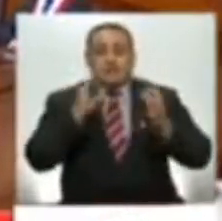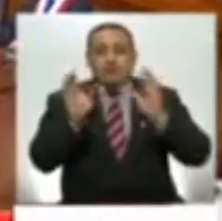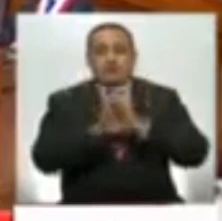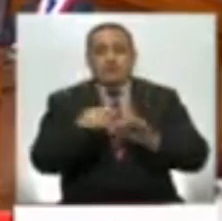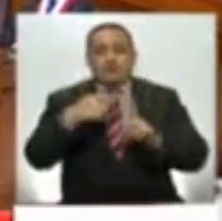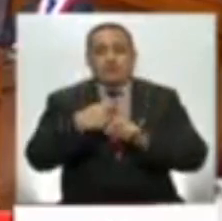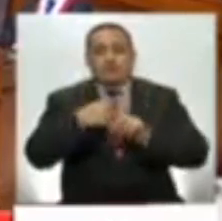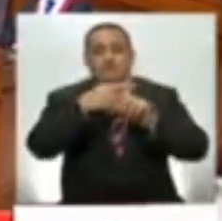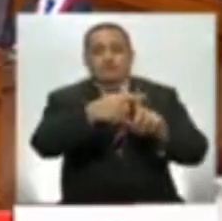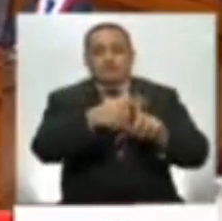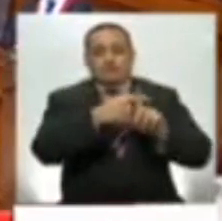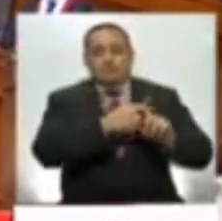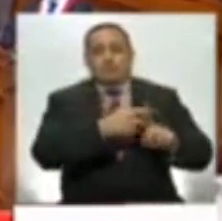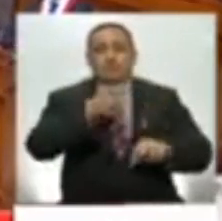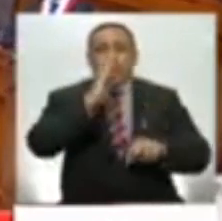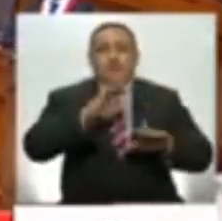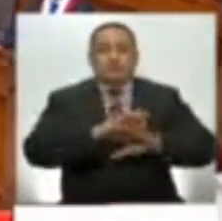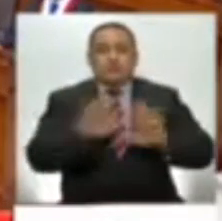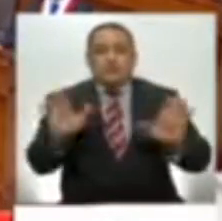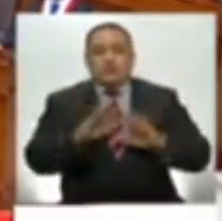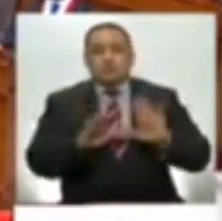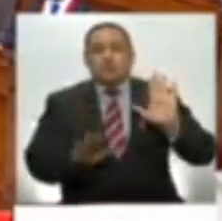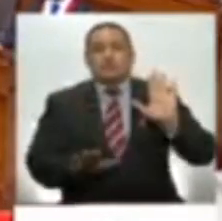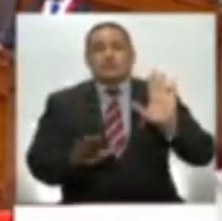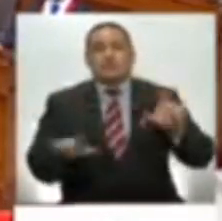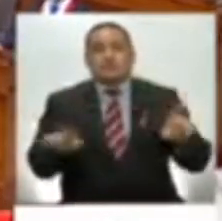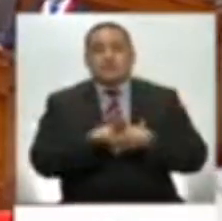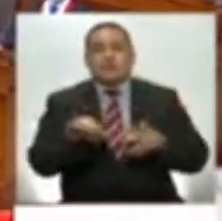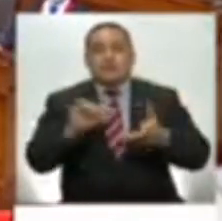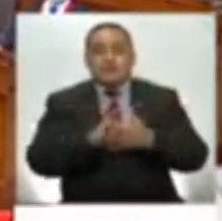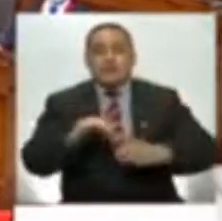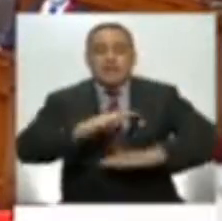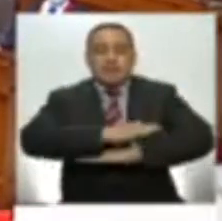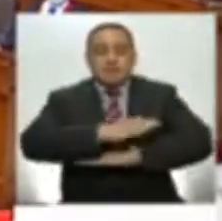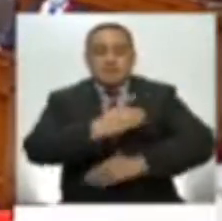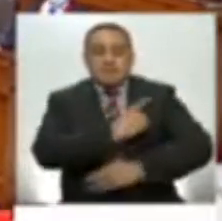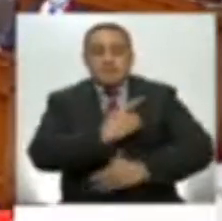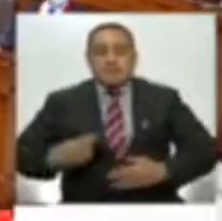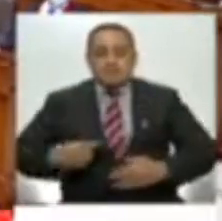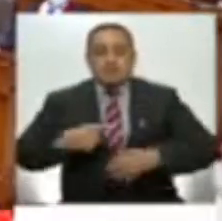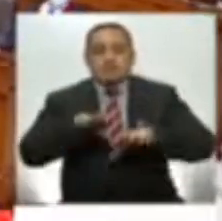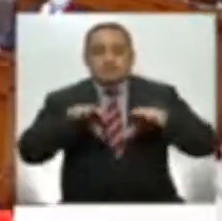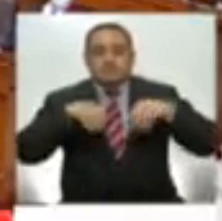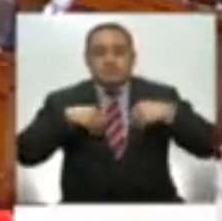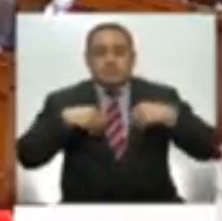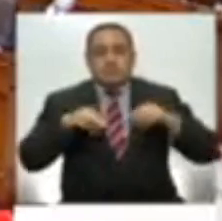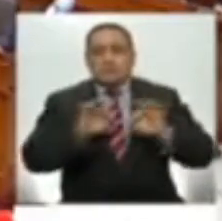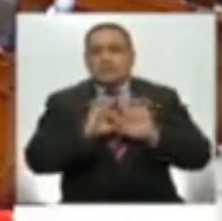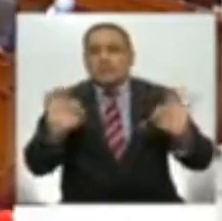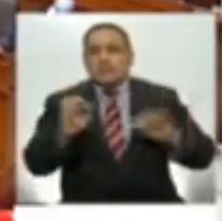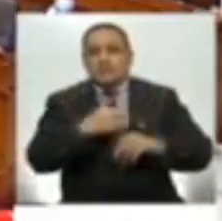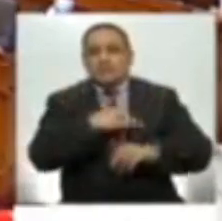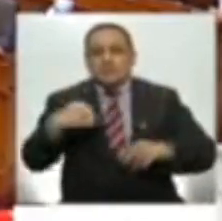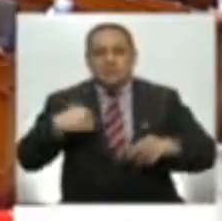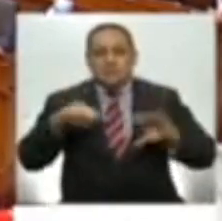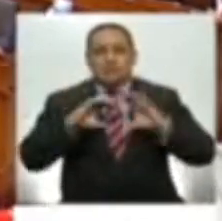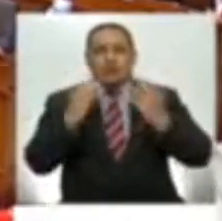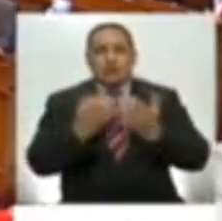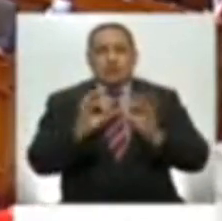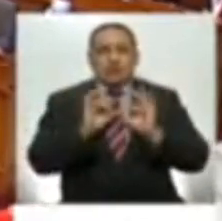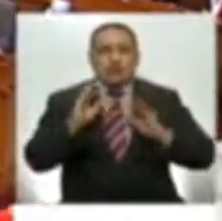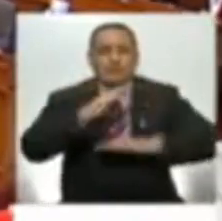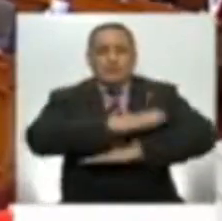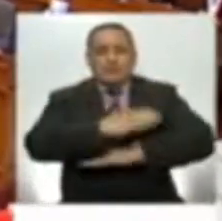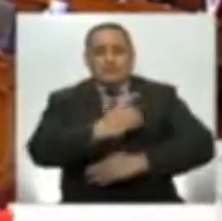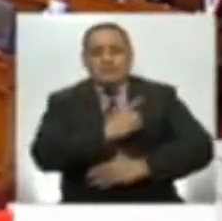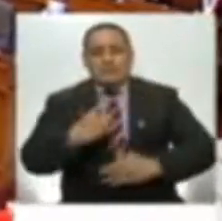se prescinda de la invocación a Dios en su juramento, a lo cual la mesa directiva accederá de inmediato. Ningún miembro del Congreso o de la mesa